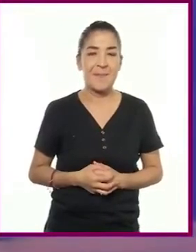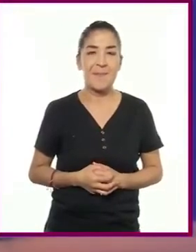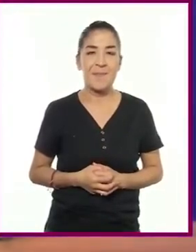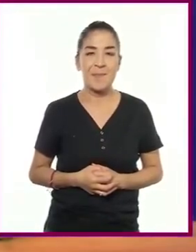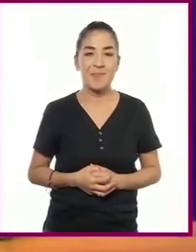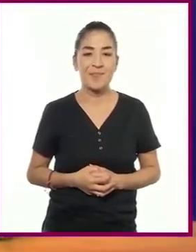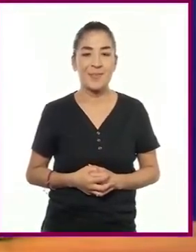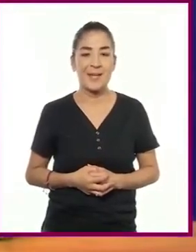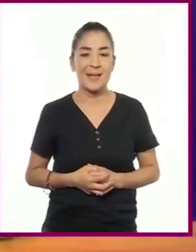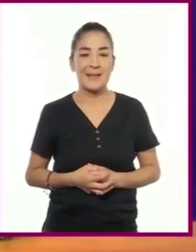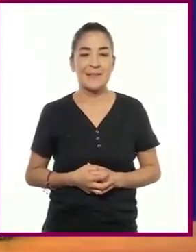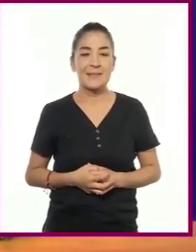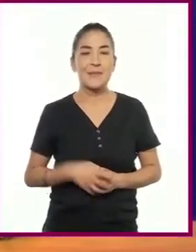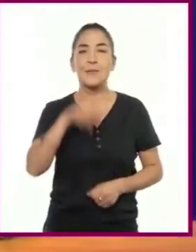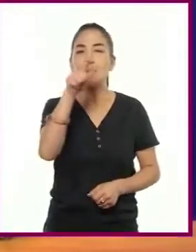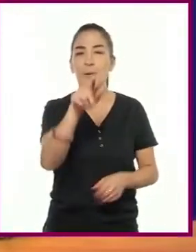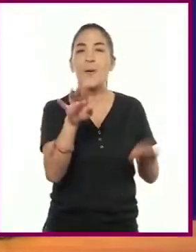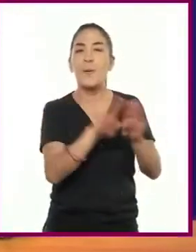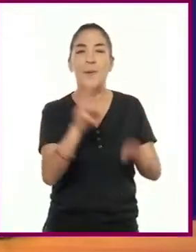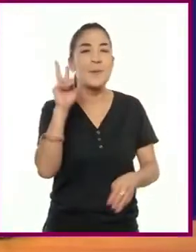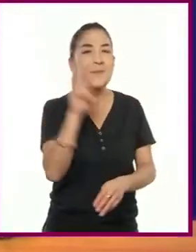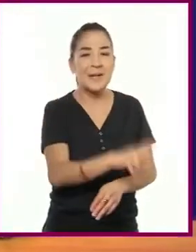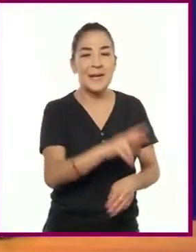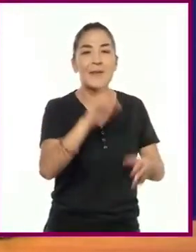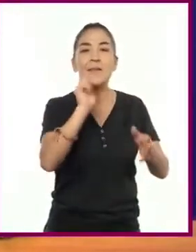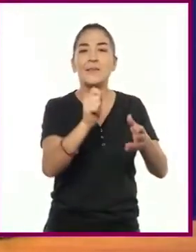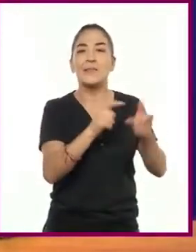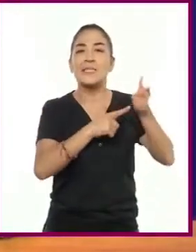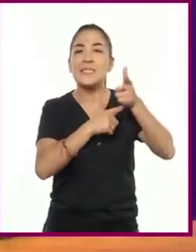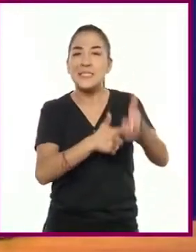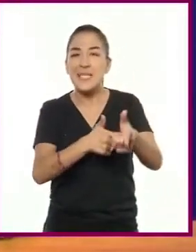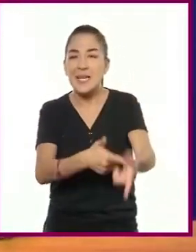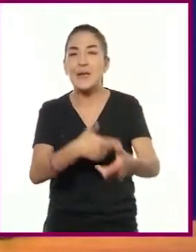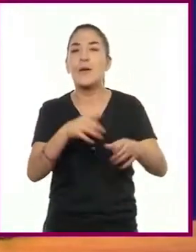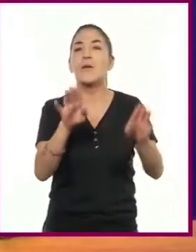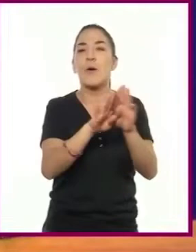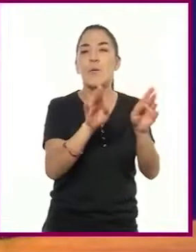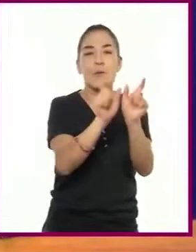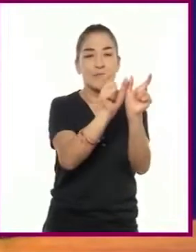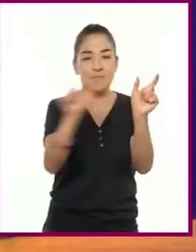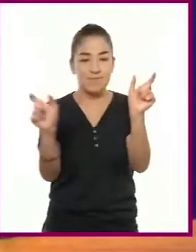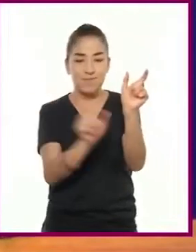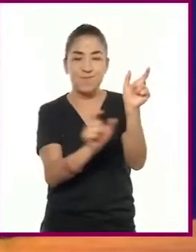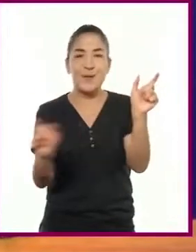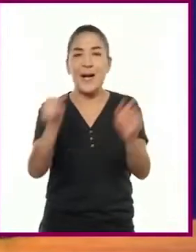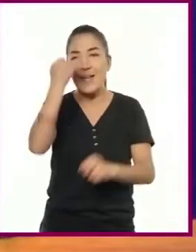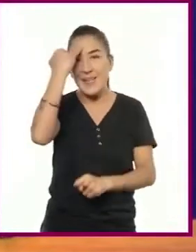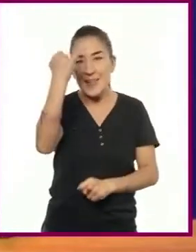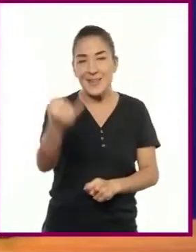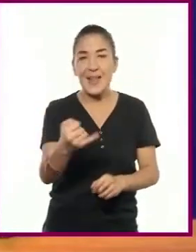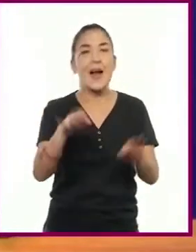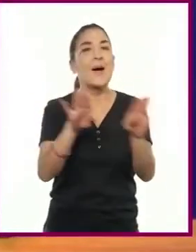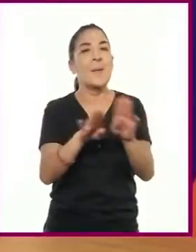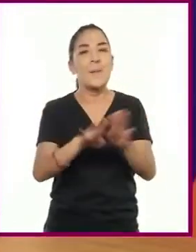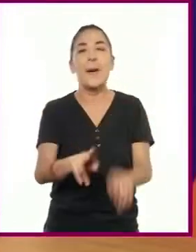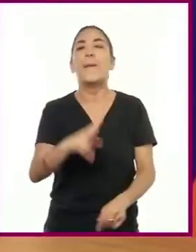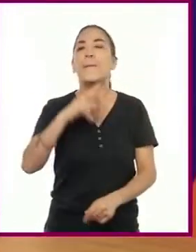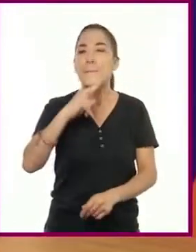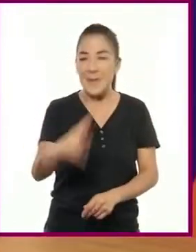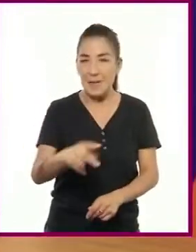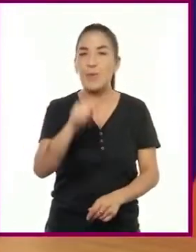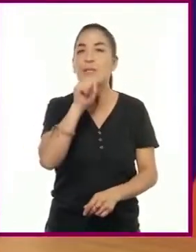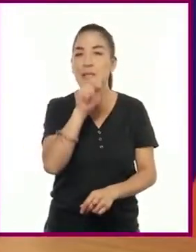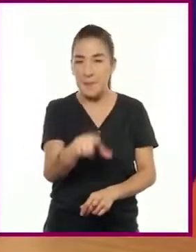Habrán notado que el fragmento presenta una sucesión de ideas, abundancia de verbos y